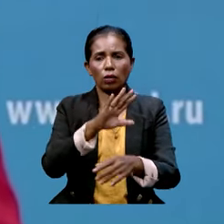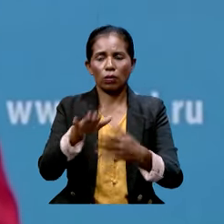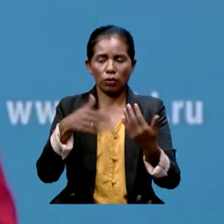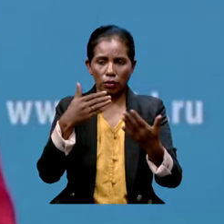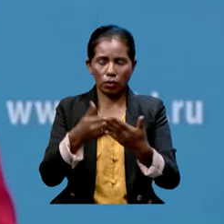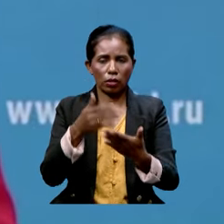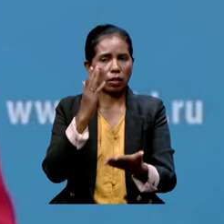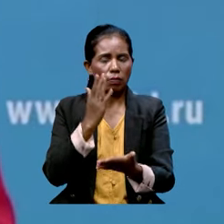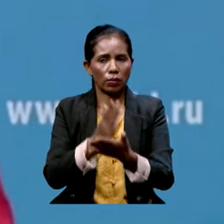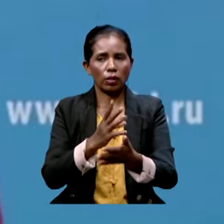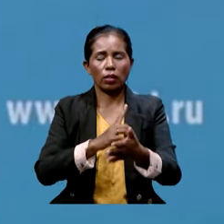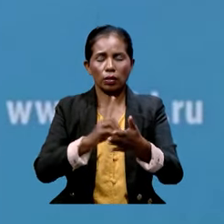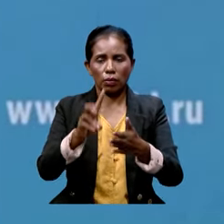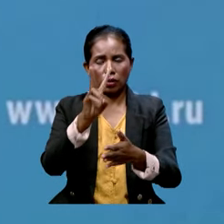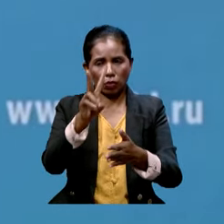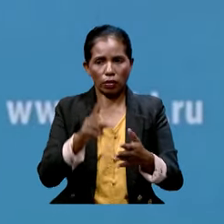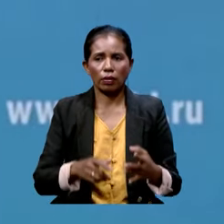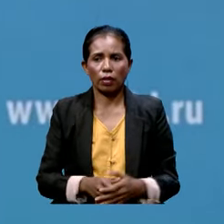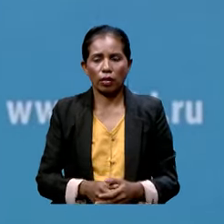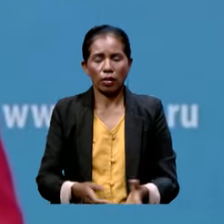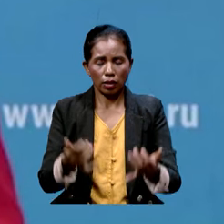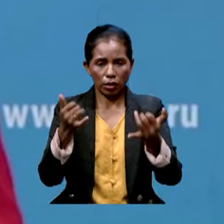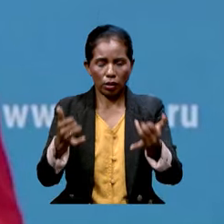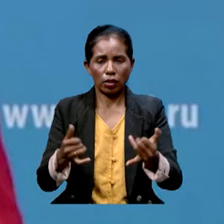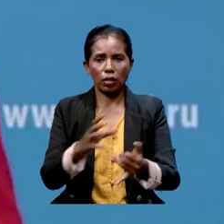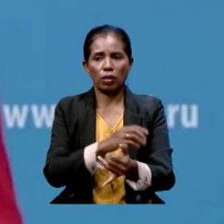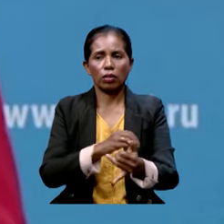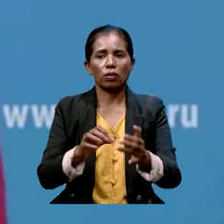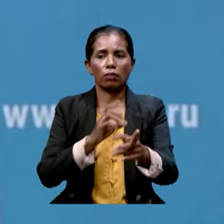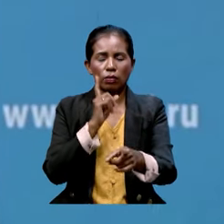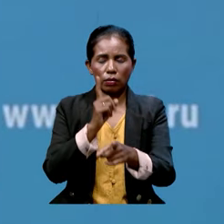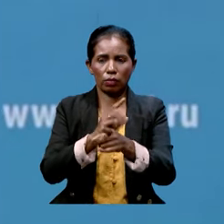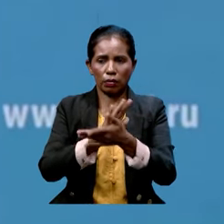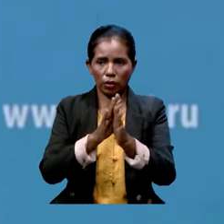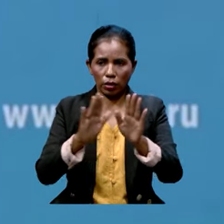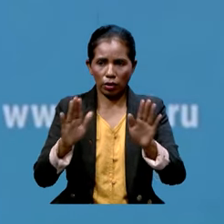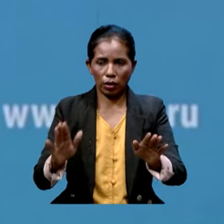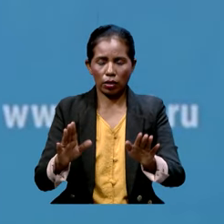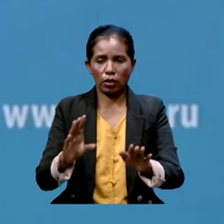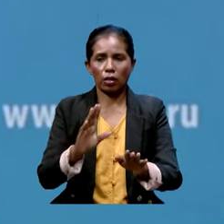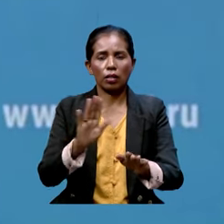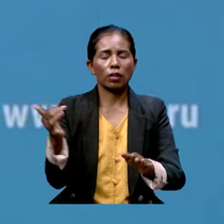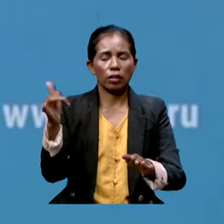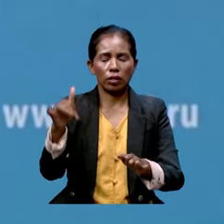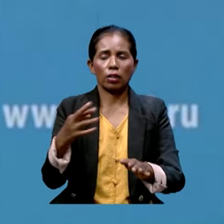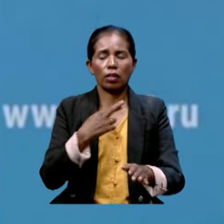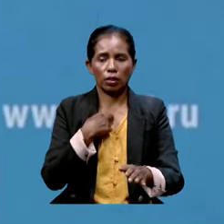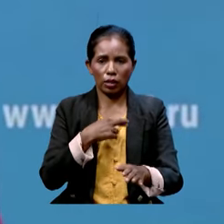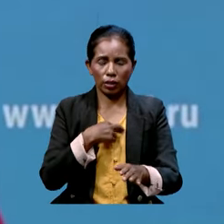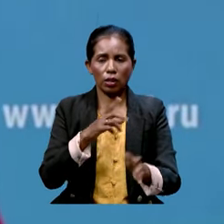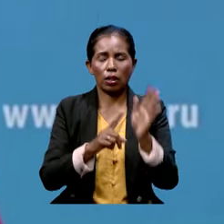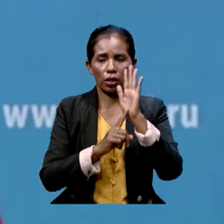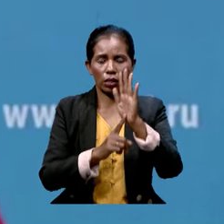se remata iha semana rua nilaran. Iha ney mak fórmula lolos badame, nebe occidente sira rasi kato, iha ney